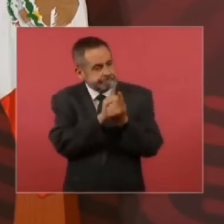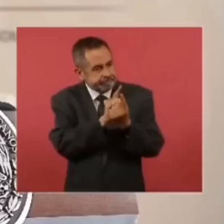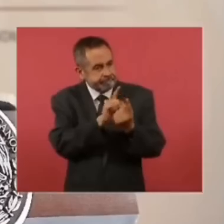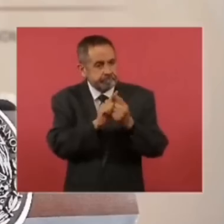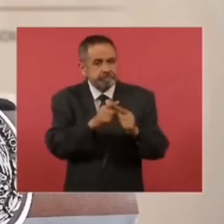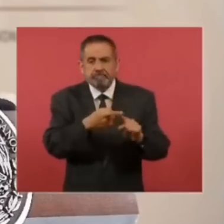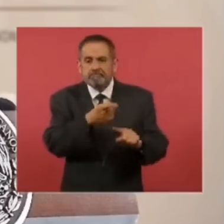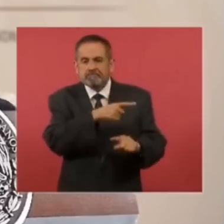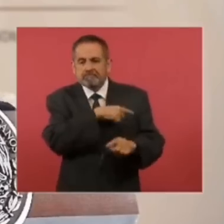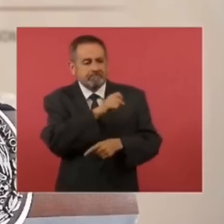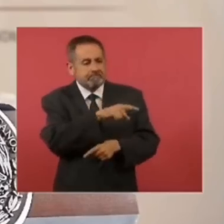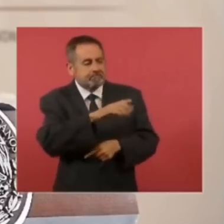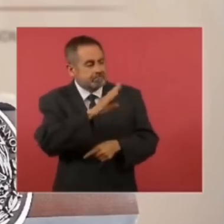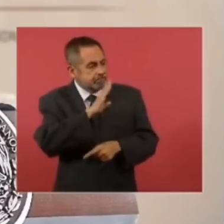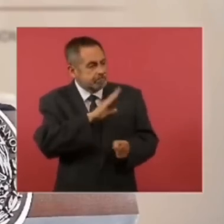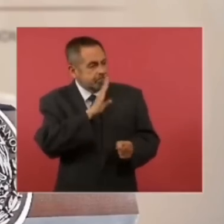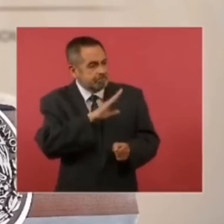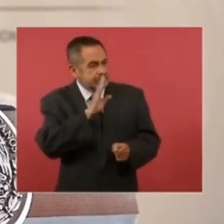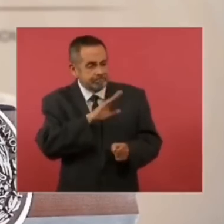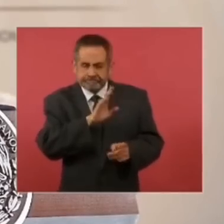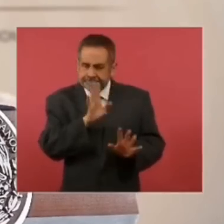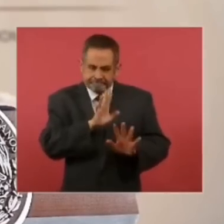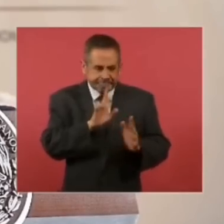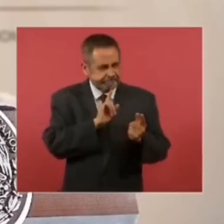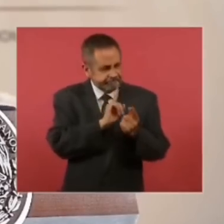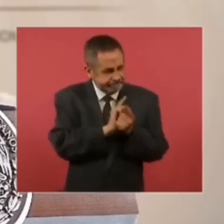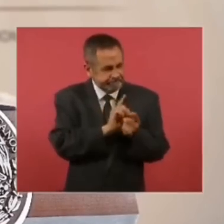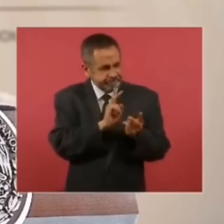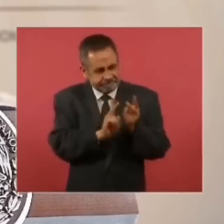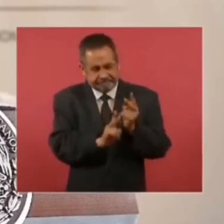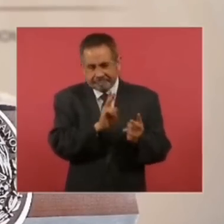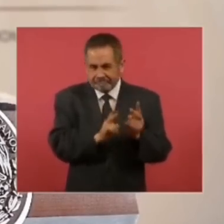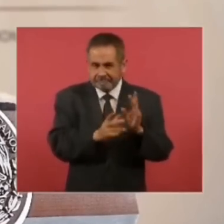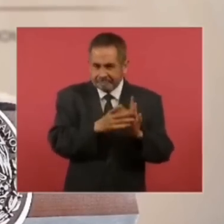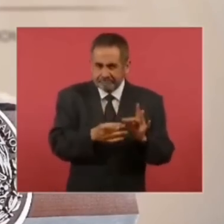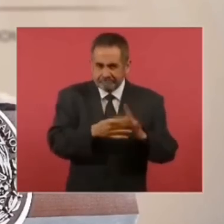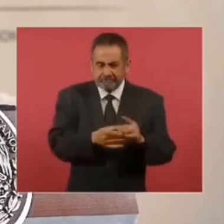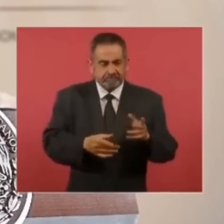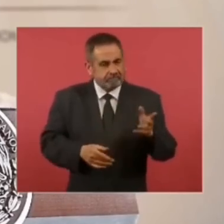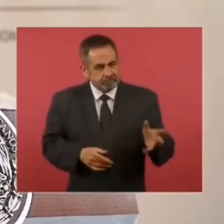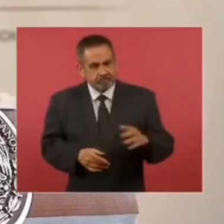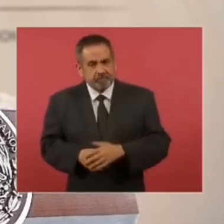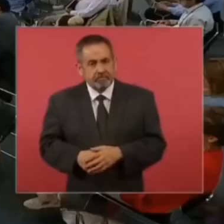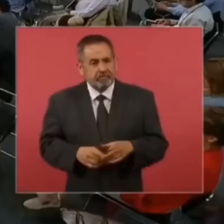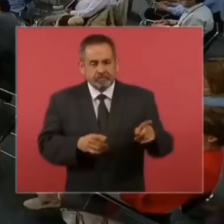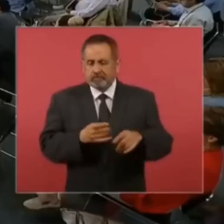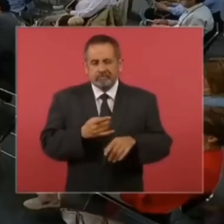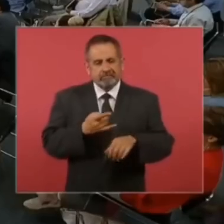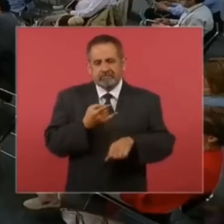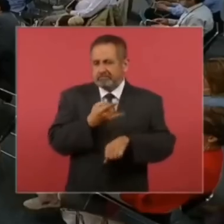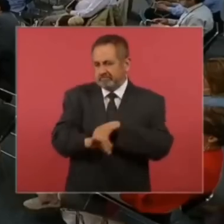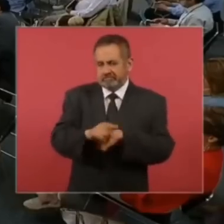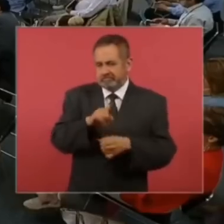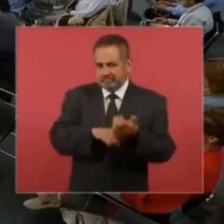Bien lo dijo el presidente López Obrador que tenía que hacer esta denuncia ante el pueblo de México. Y parece que sí